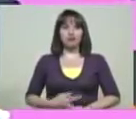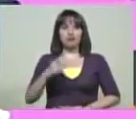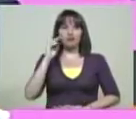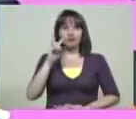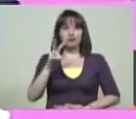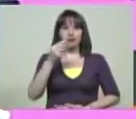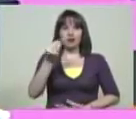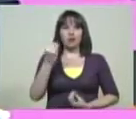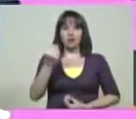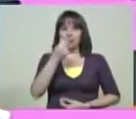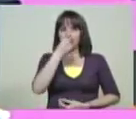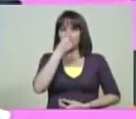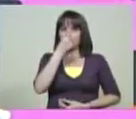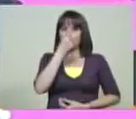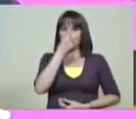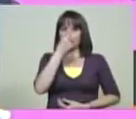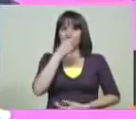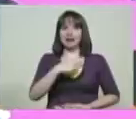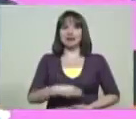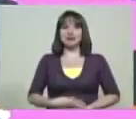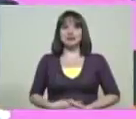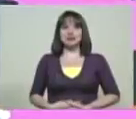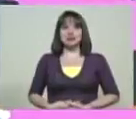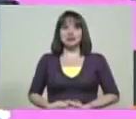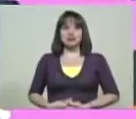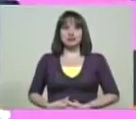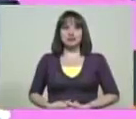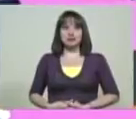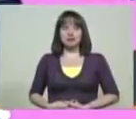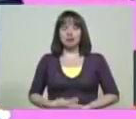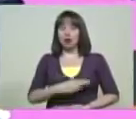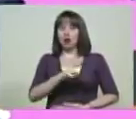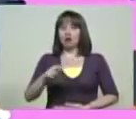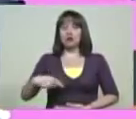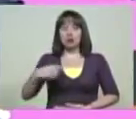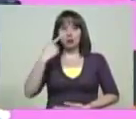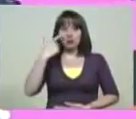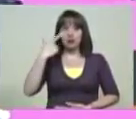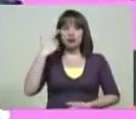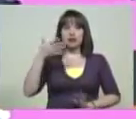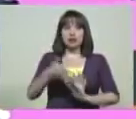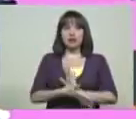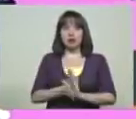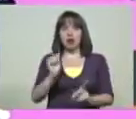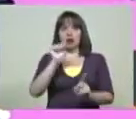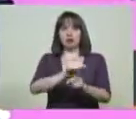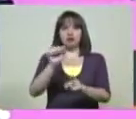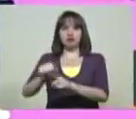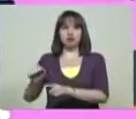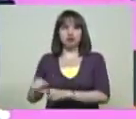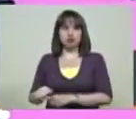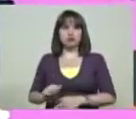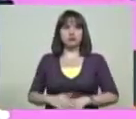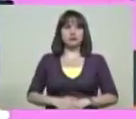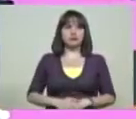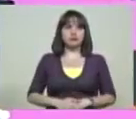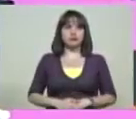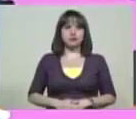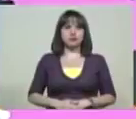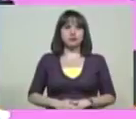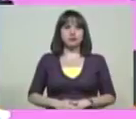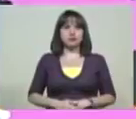ustedes y nosotros también estamos pendientes de ustedes vinieron para derrotarlo para derrotarlos